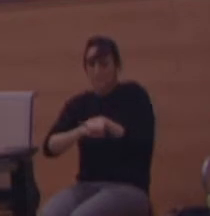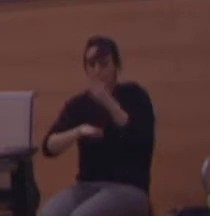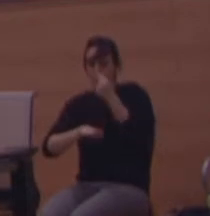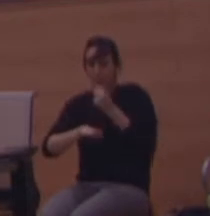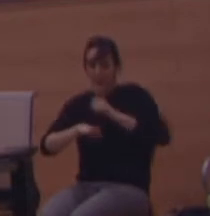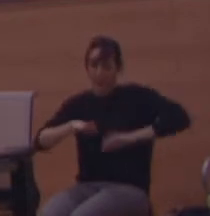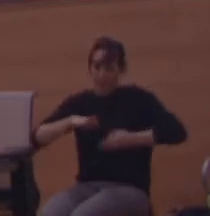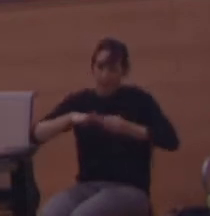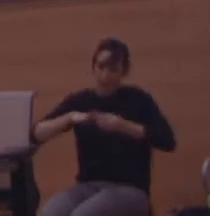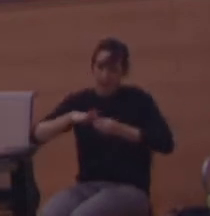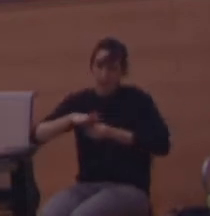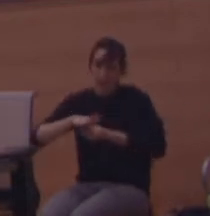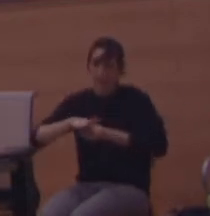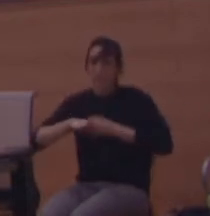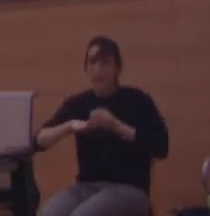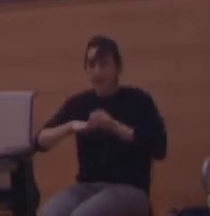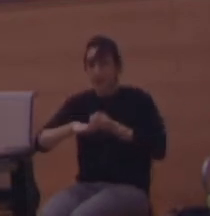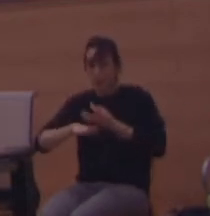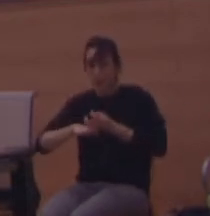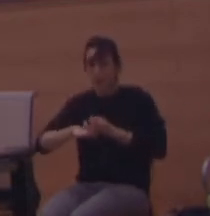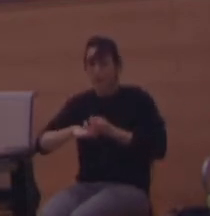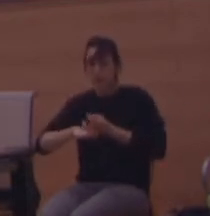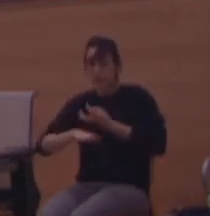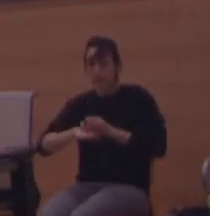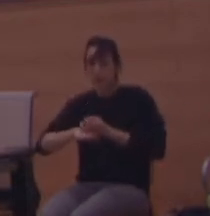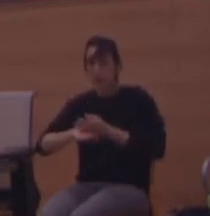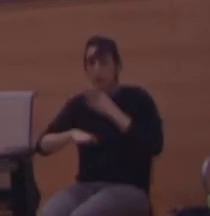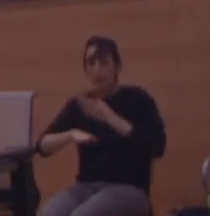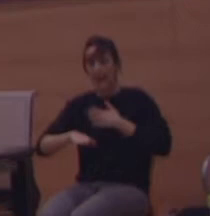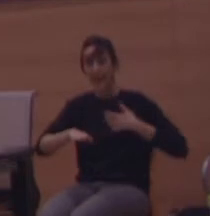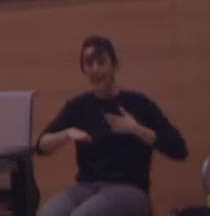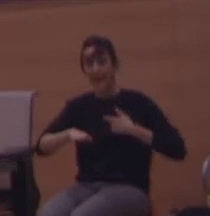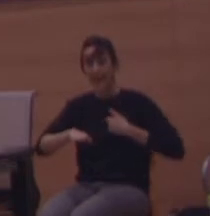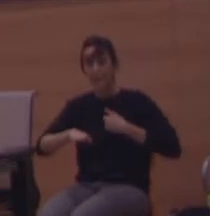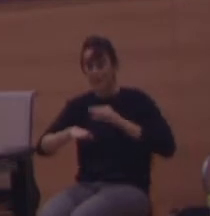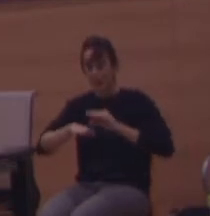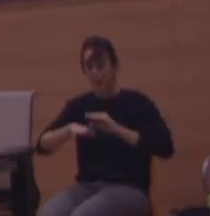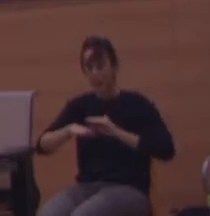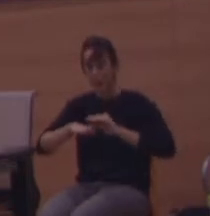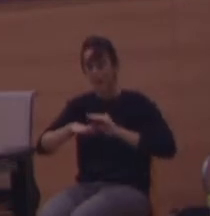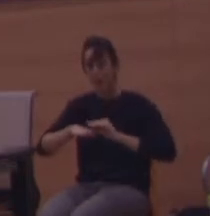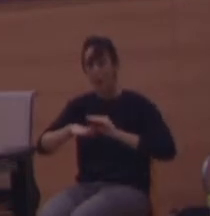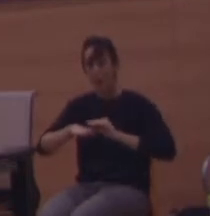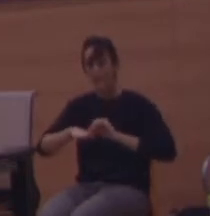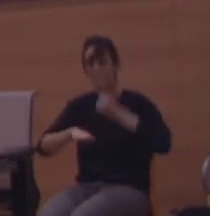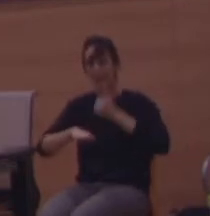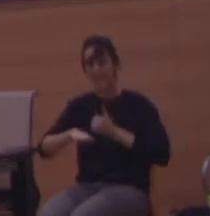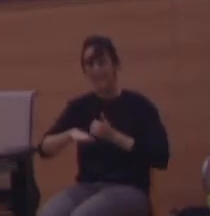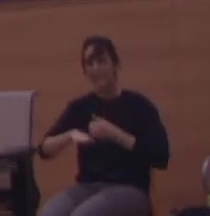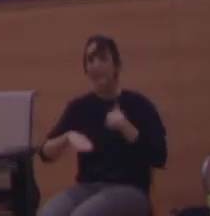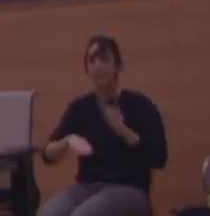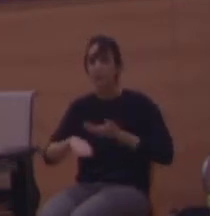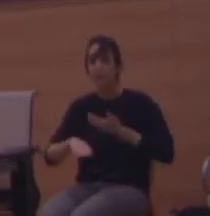hayamos realizado una descarga selectiva, en zonas que queramos que amortigüe más. Luego vamos a contar